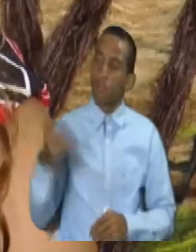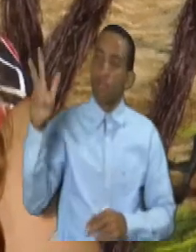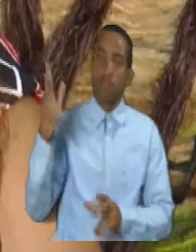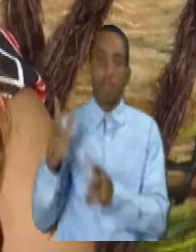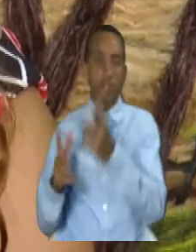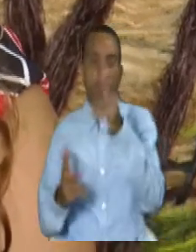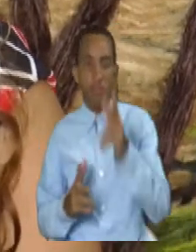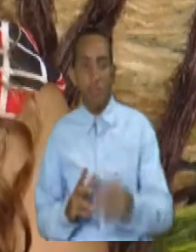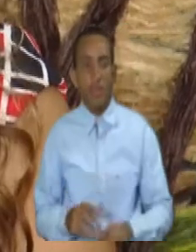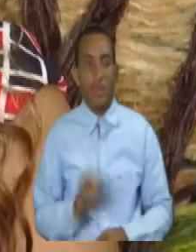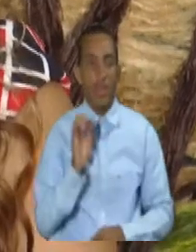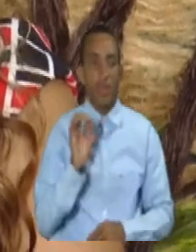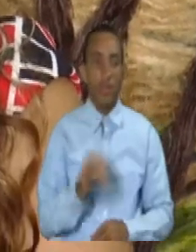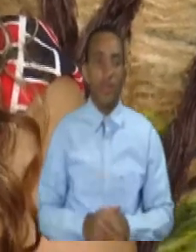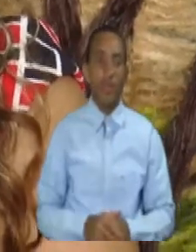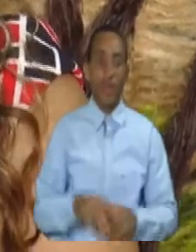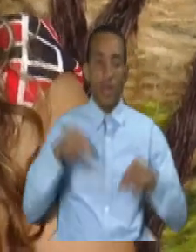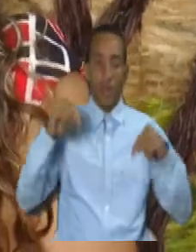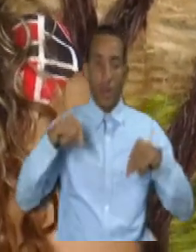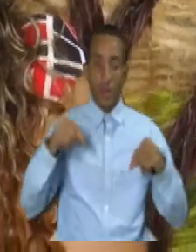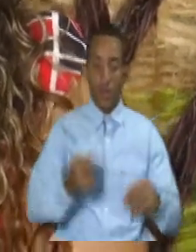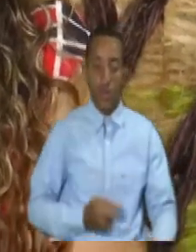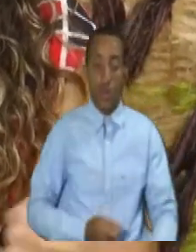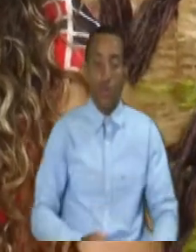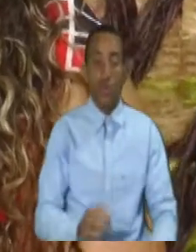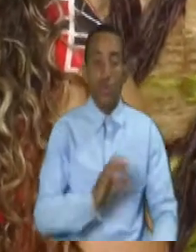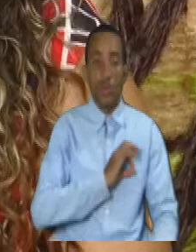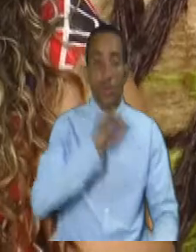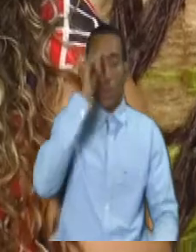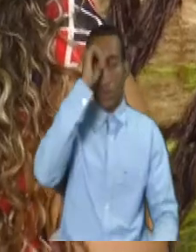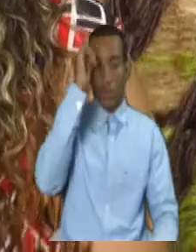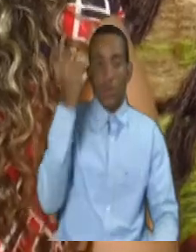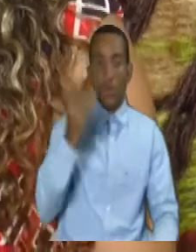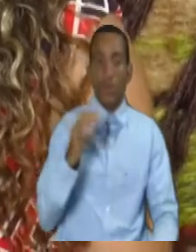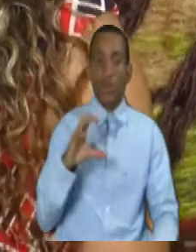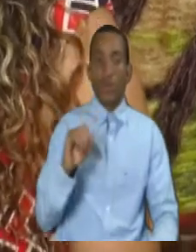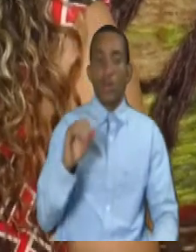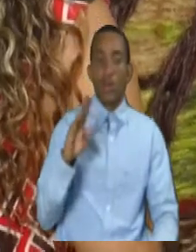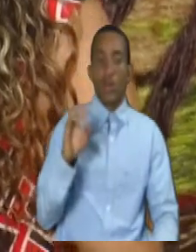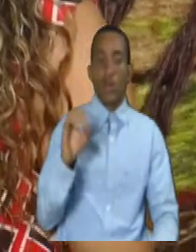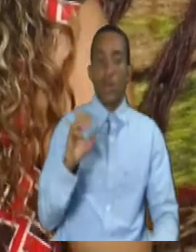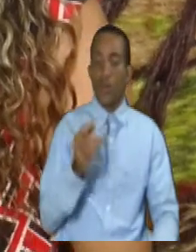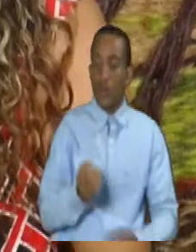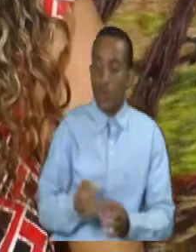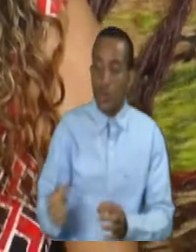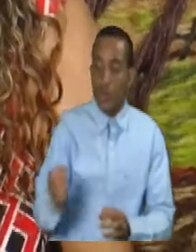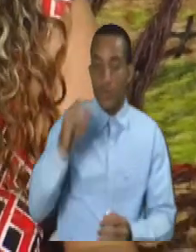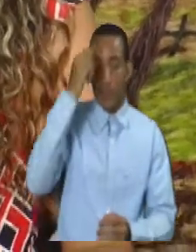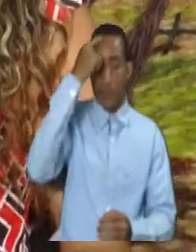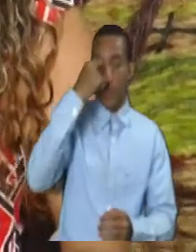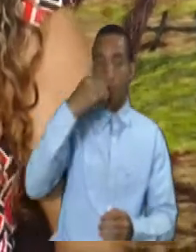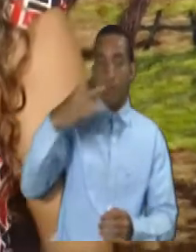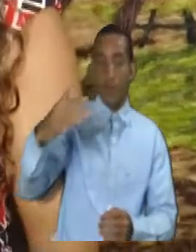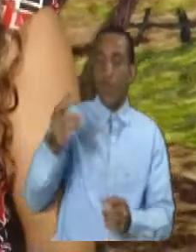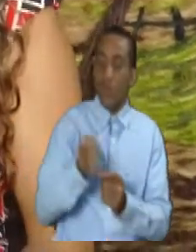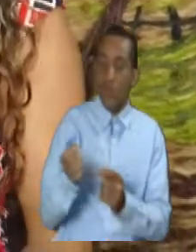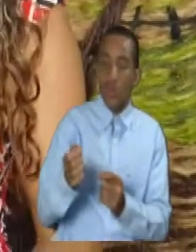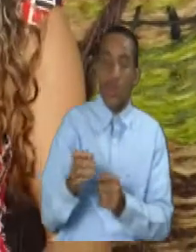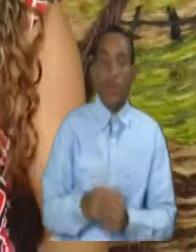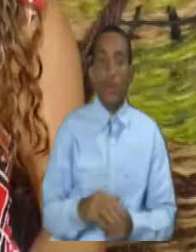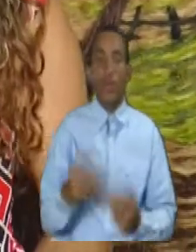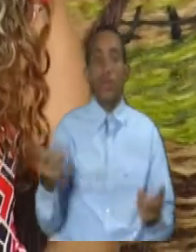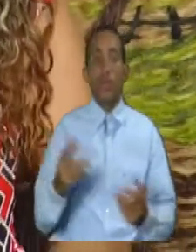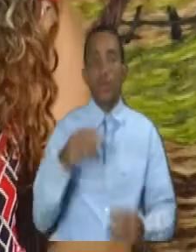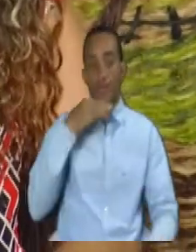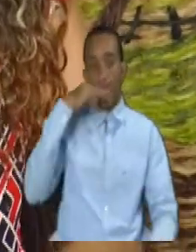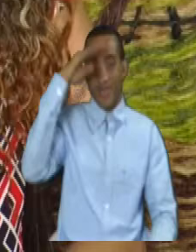vacacional con nosotros. Ahorita para este fin de semana tenemos Cabo de la Vela, Santa Marta y Hacienda Nápoles.